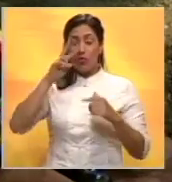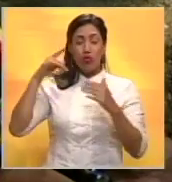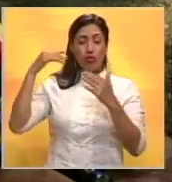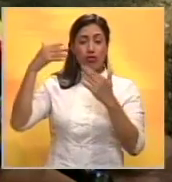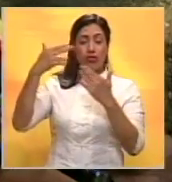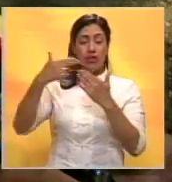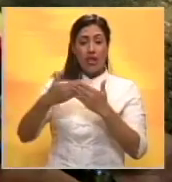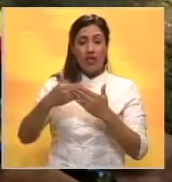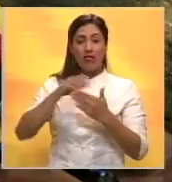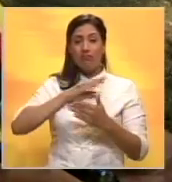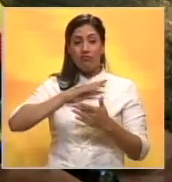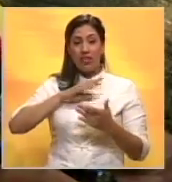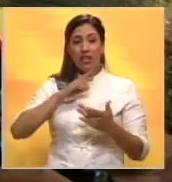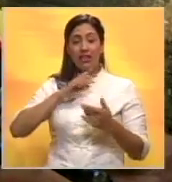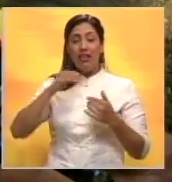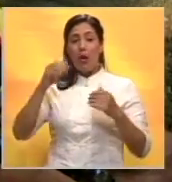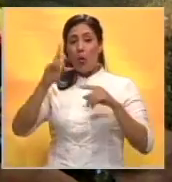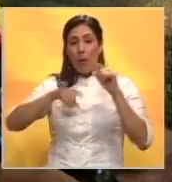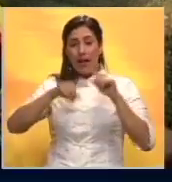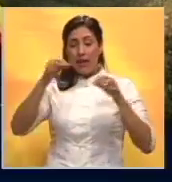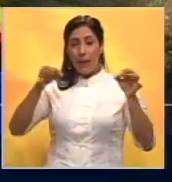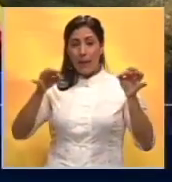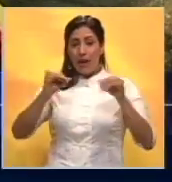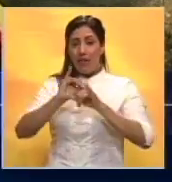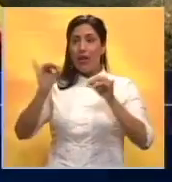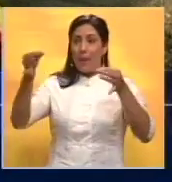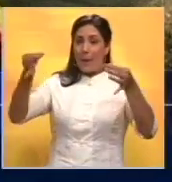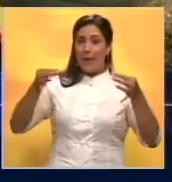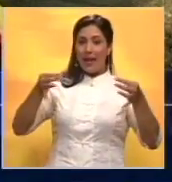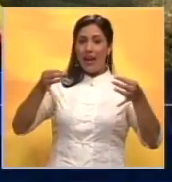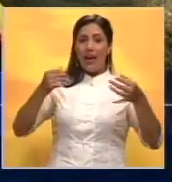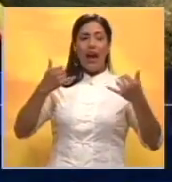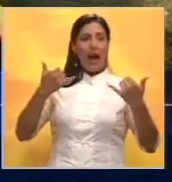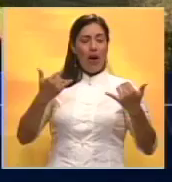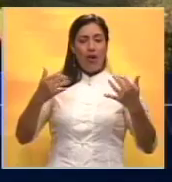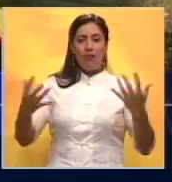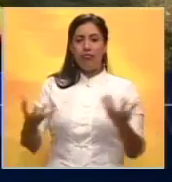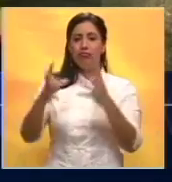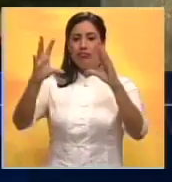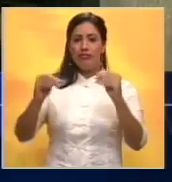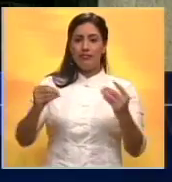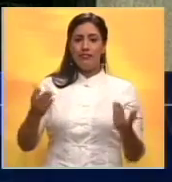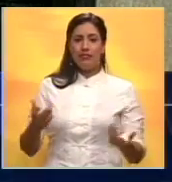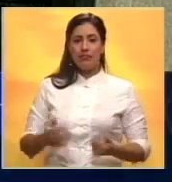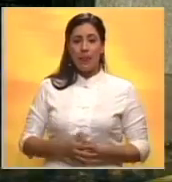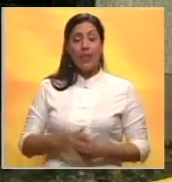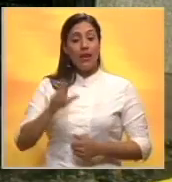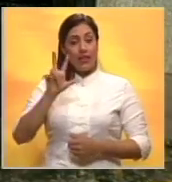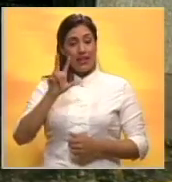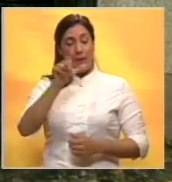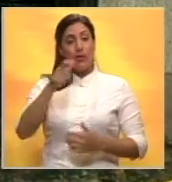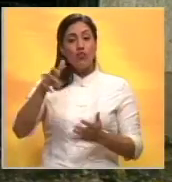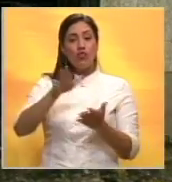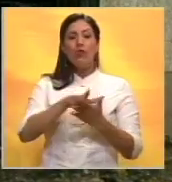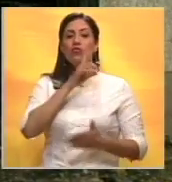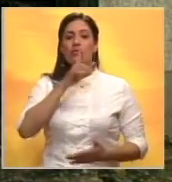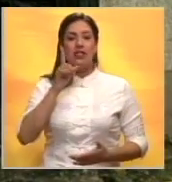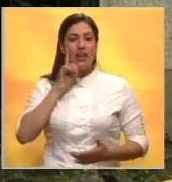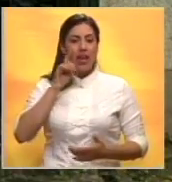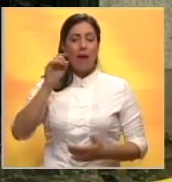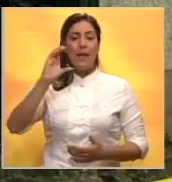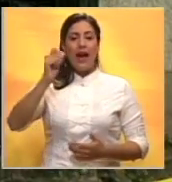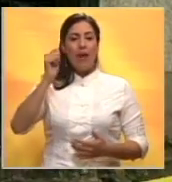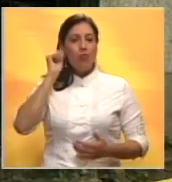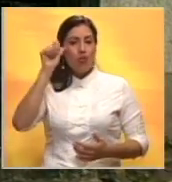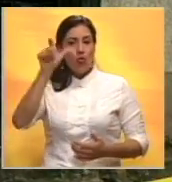años que te comenté que estábamos sin papel al fin llegó y mira ahora destruido completamente las tres víctimas fueron identificadas como